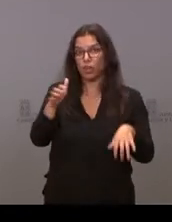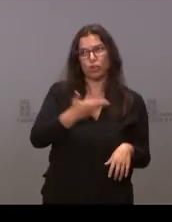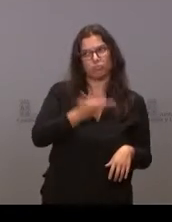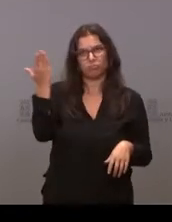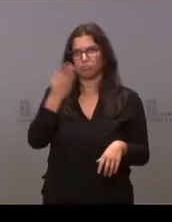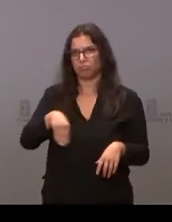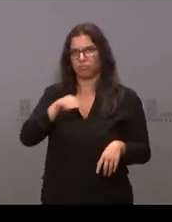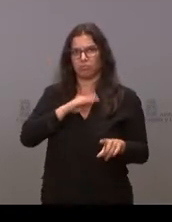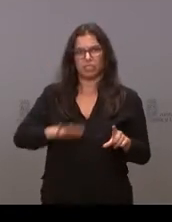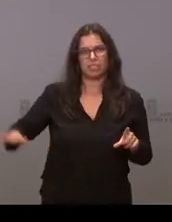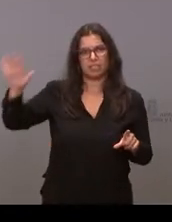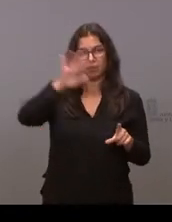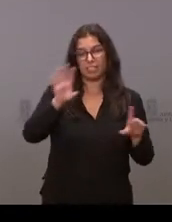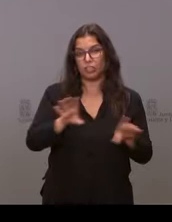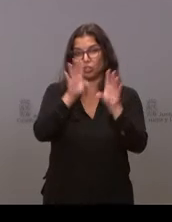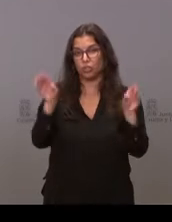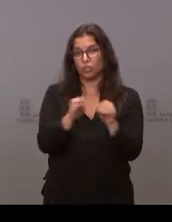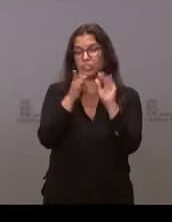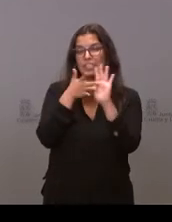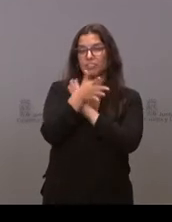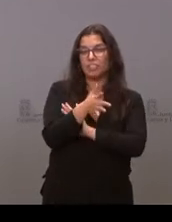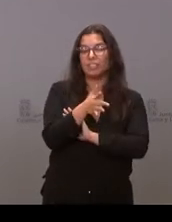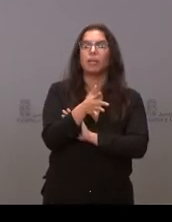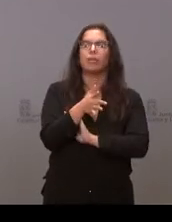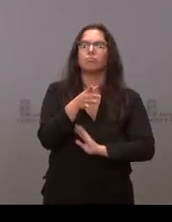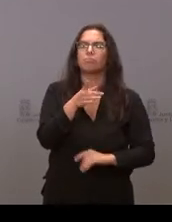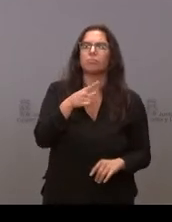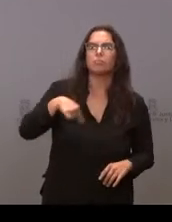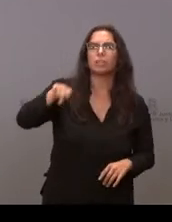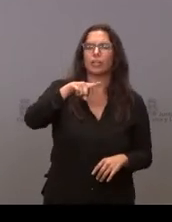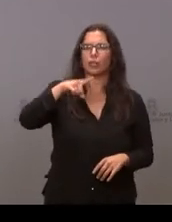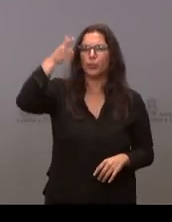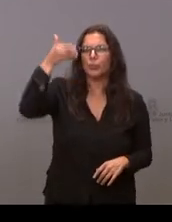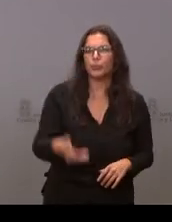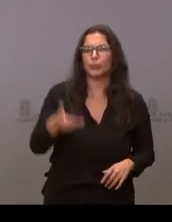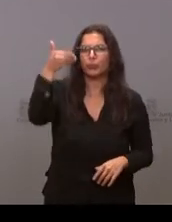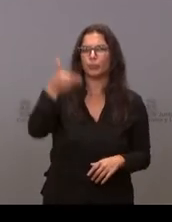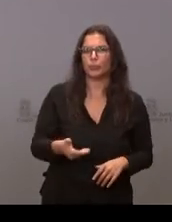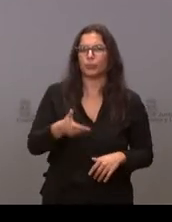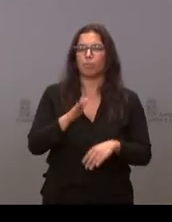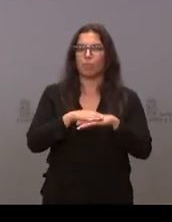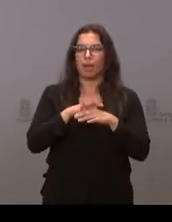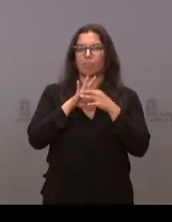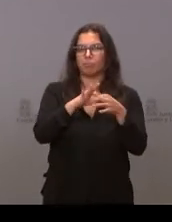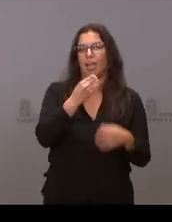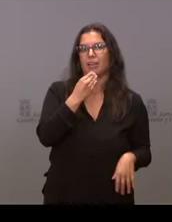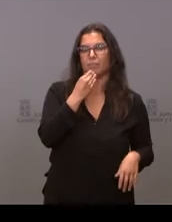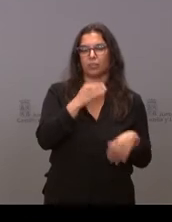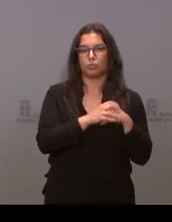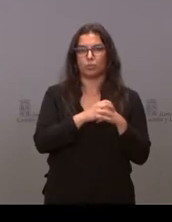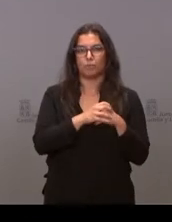conjunto del territorio de nuestro país uno de los puntales fundamentales de nuestro sector agroalimentario. Lo